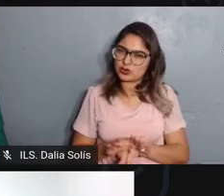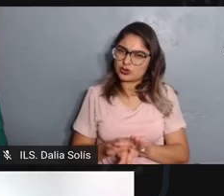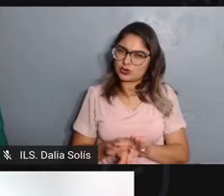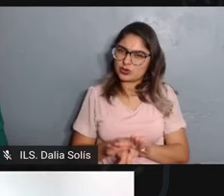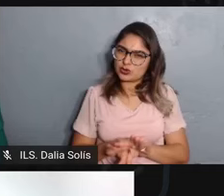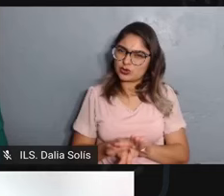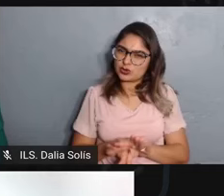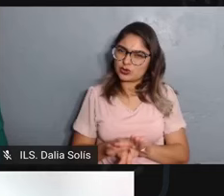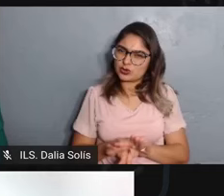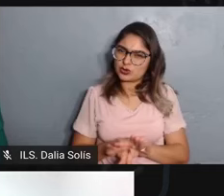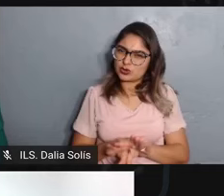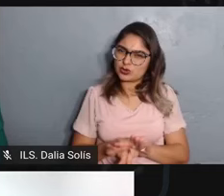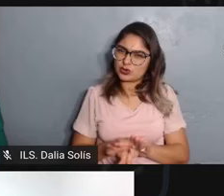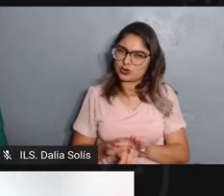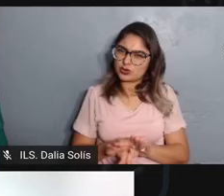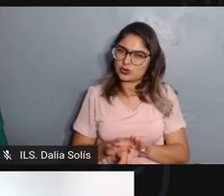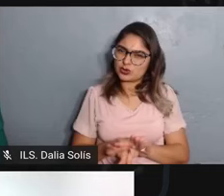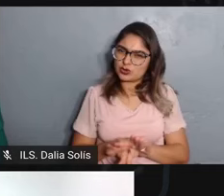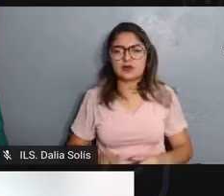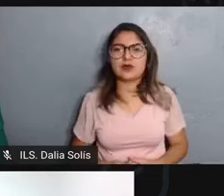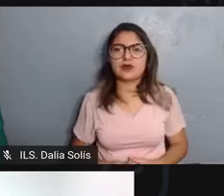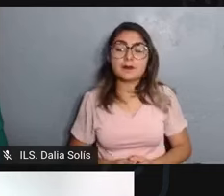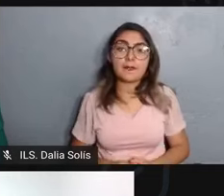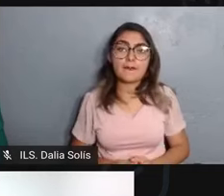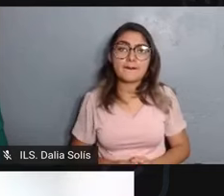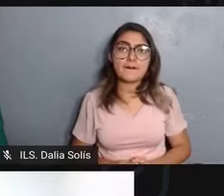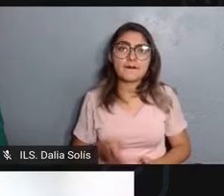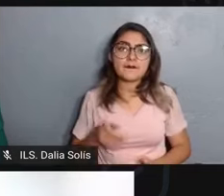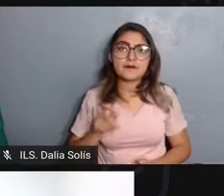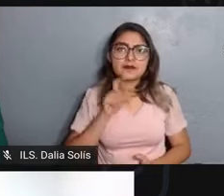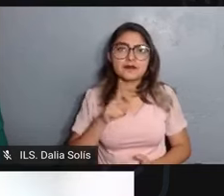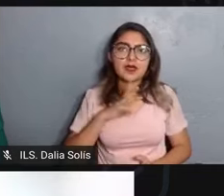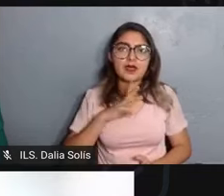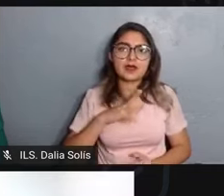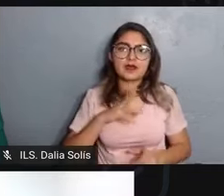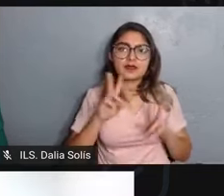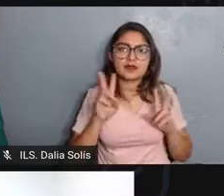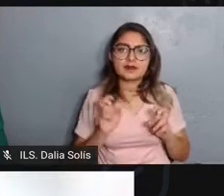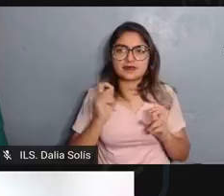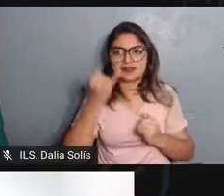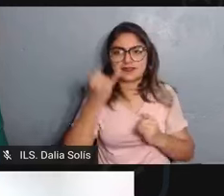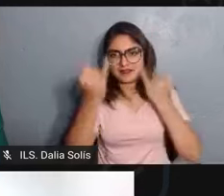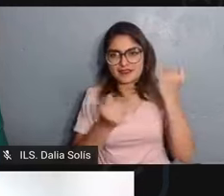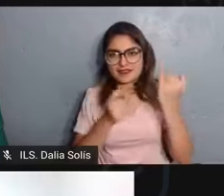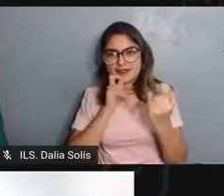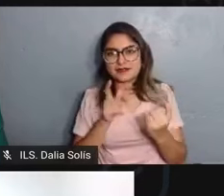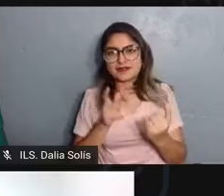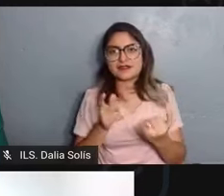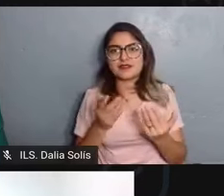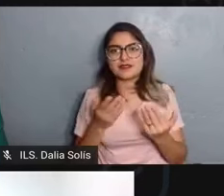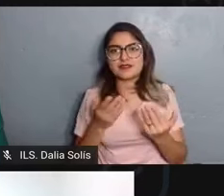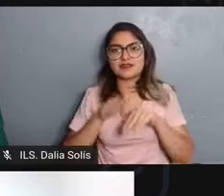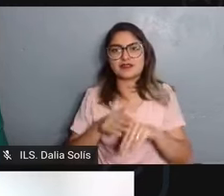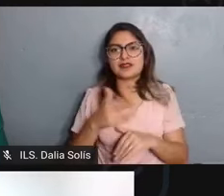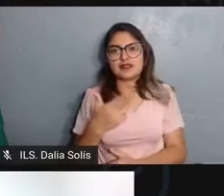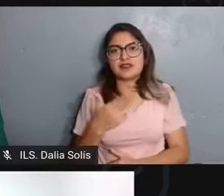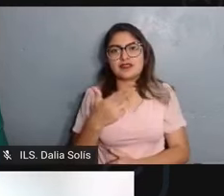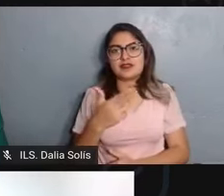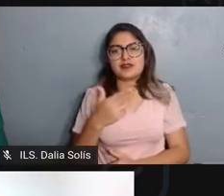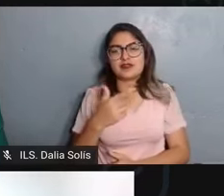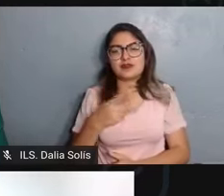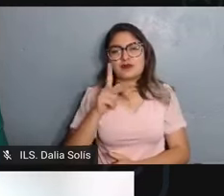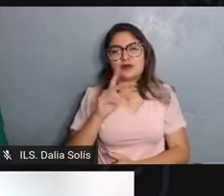los estereotipos que seguimos marcando de las cougar, ¿no? Los sugar daddy, ¿no? Todas estas cosas que vamos generando y